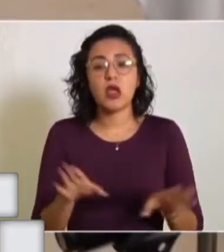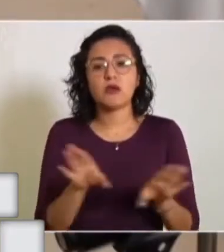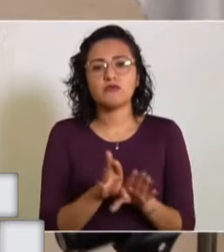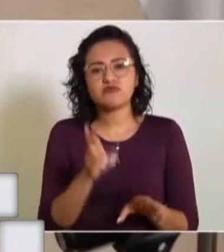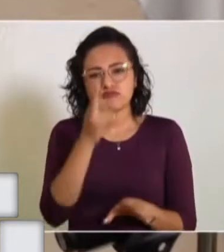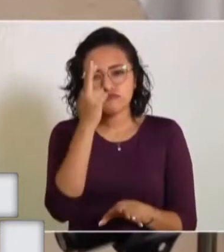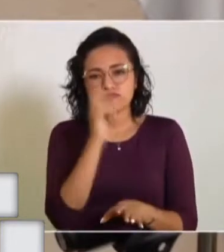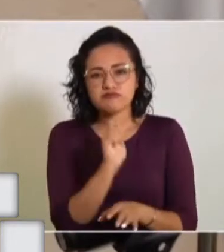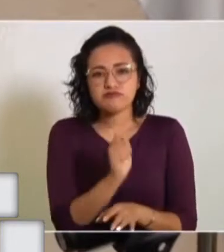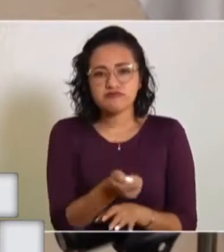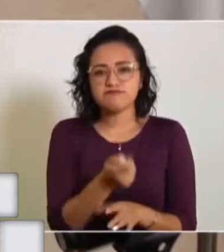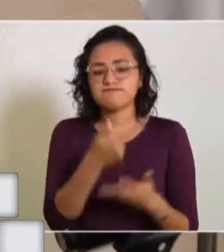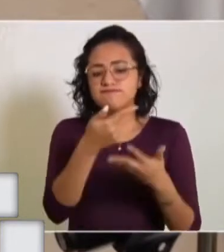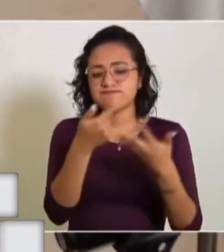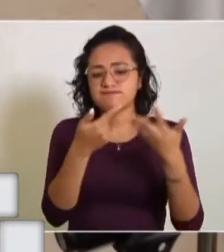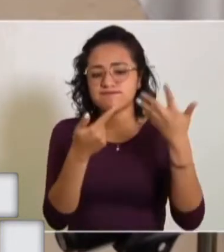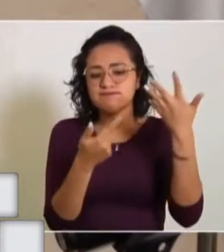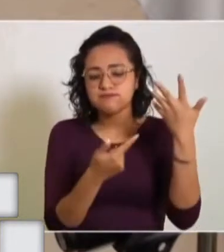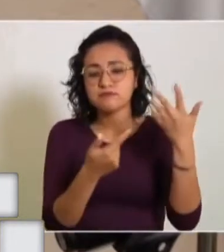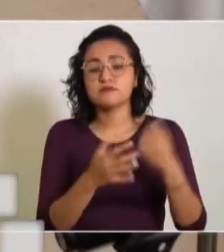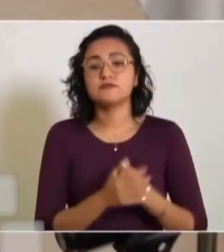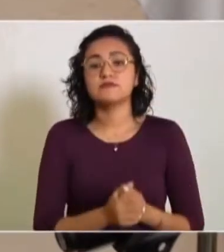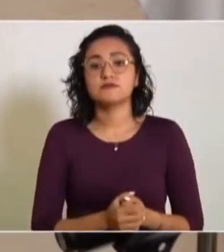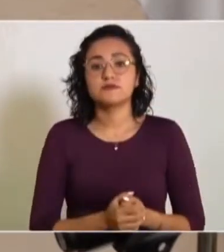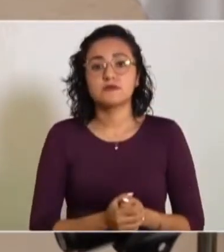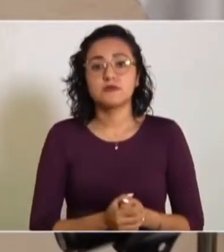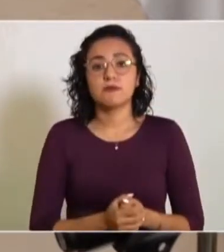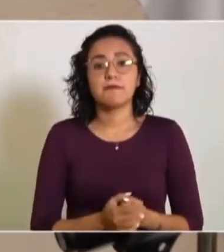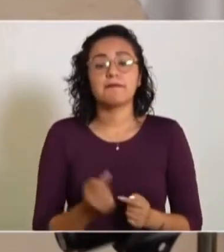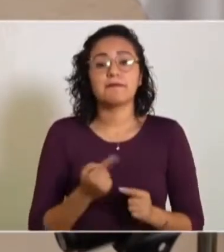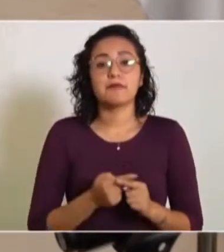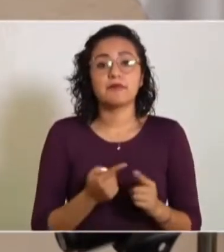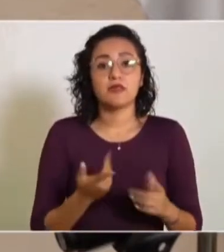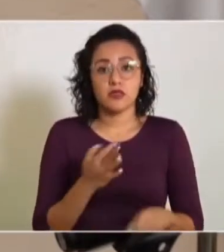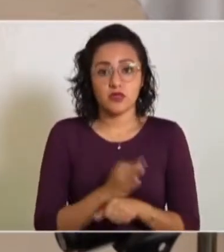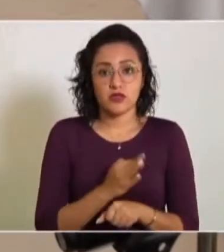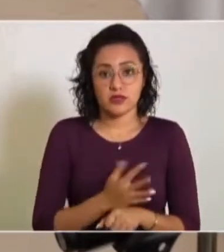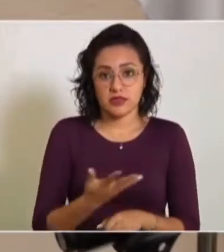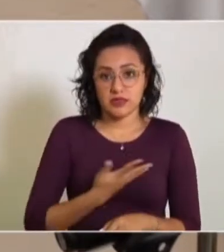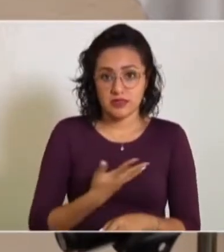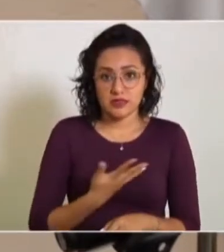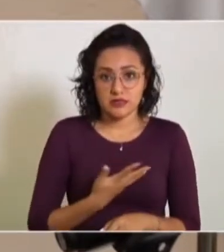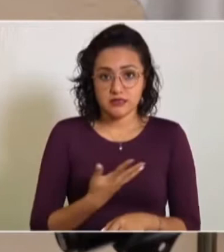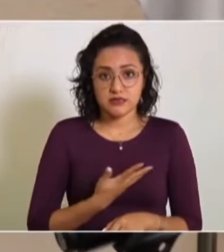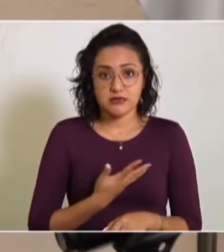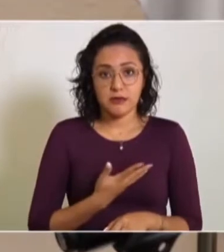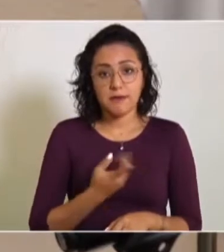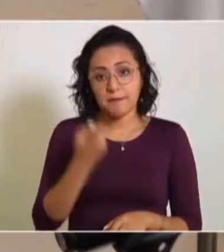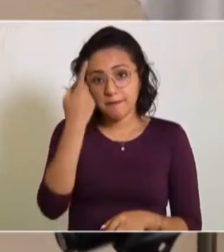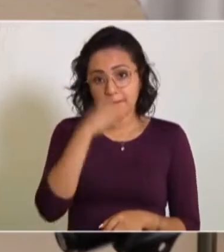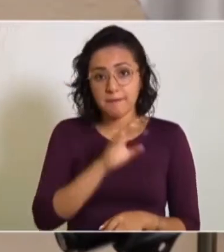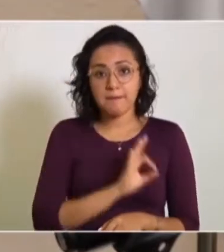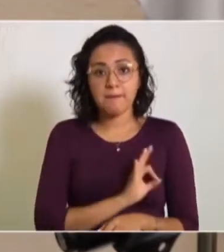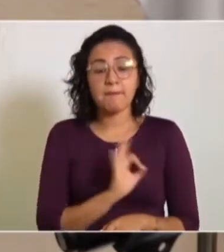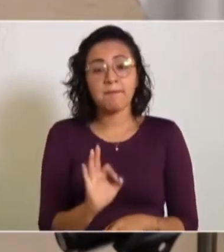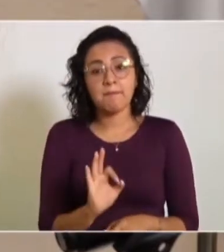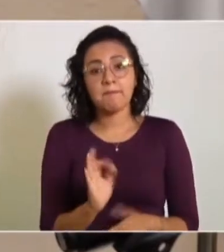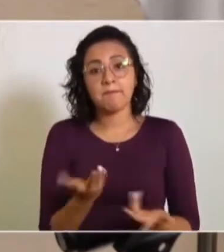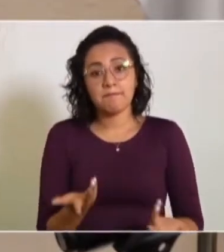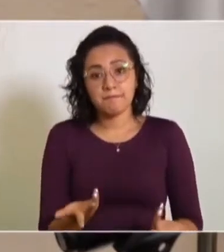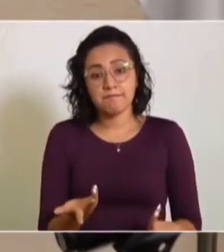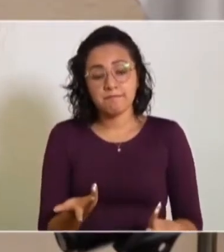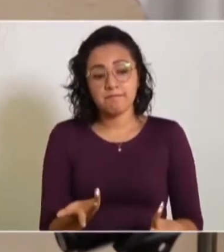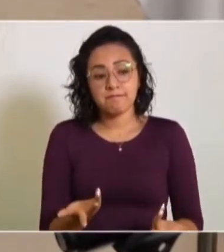razones los argumentos que sean que se tienen para poder permitir